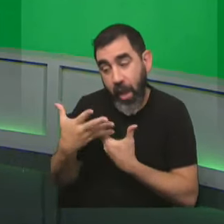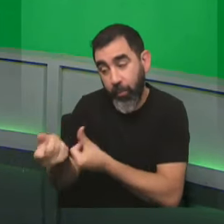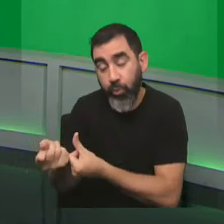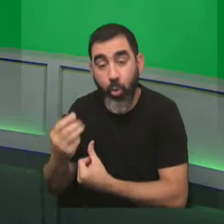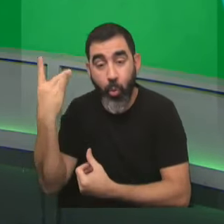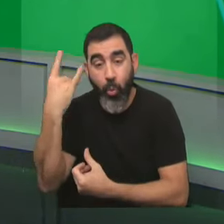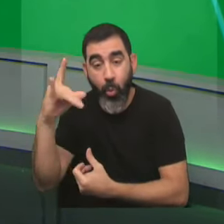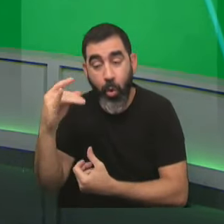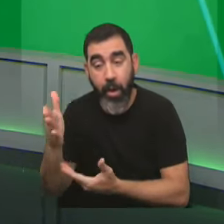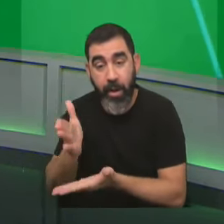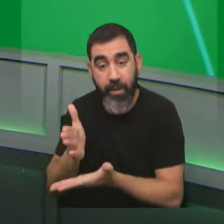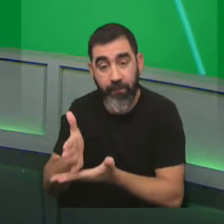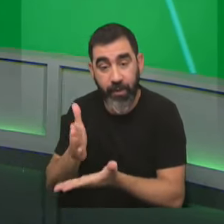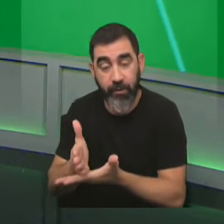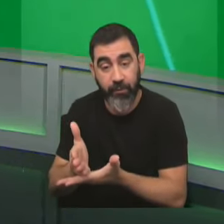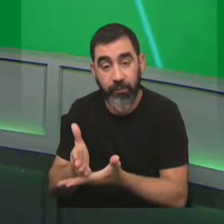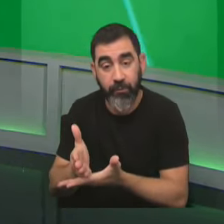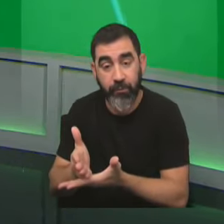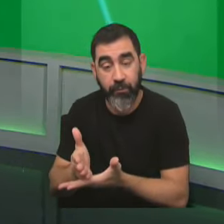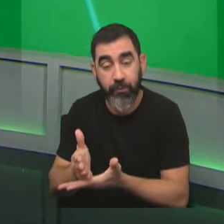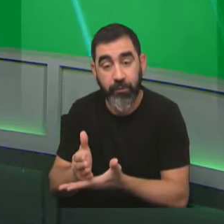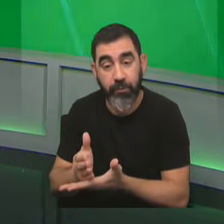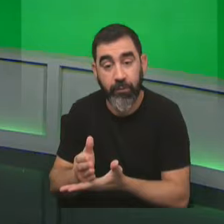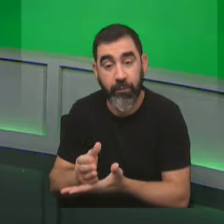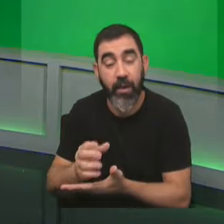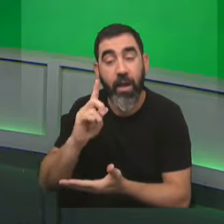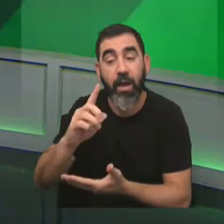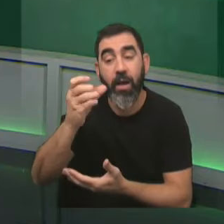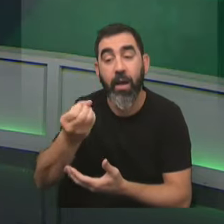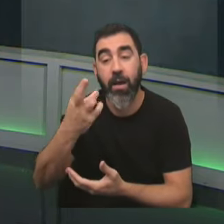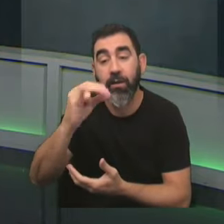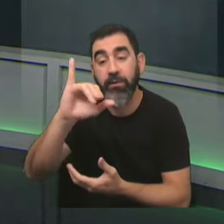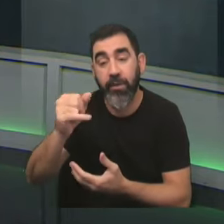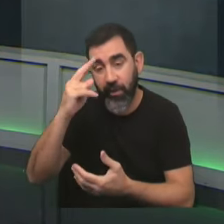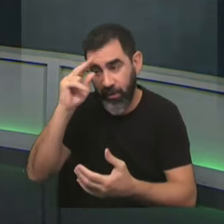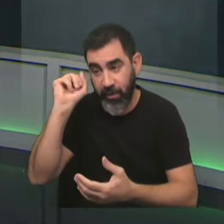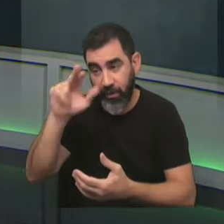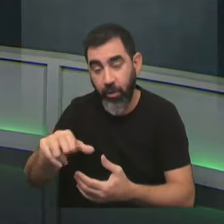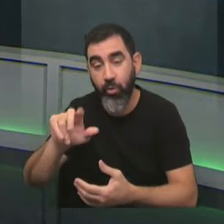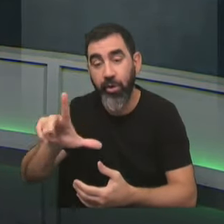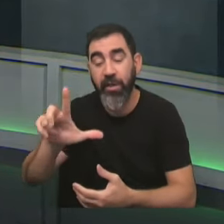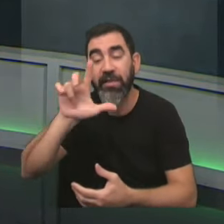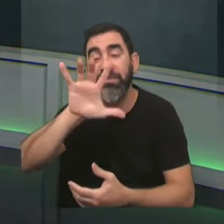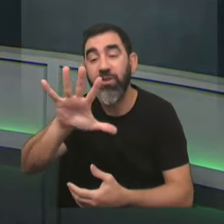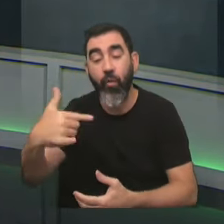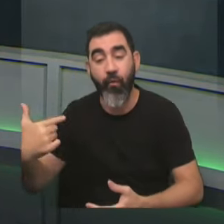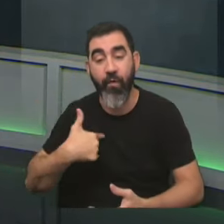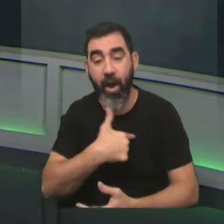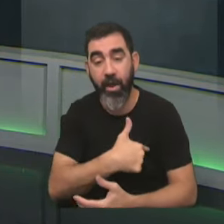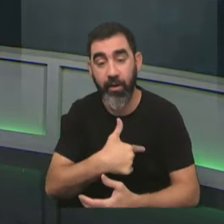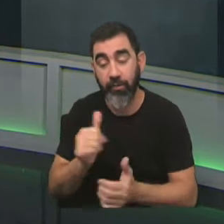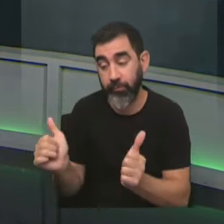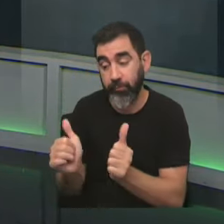Bolivia se trata de erland ivar García que está internado con cinco impactos de bala mientras que su